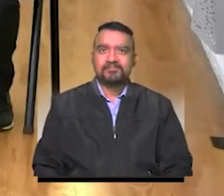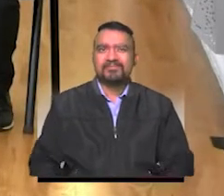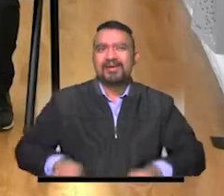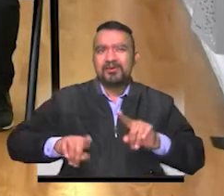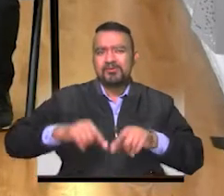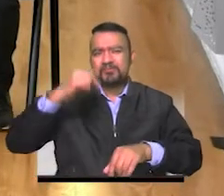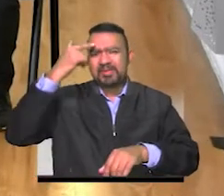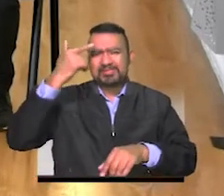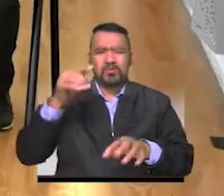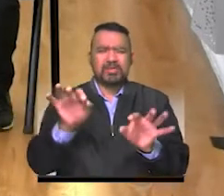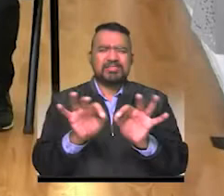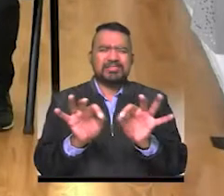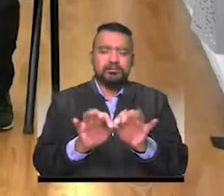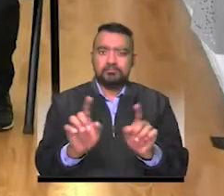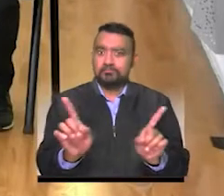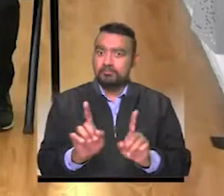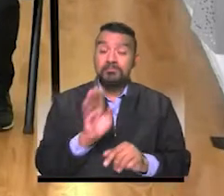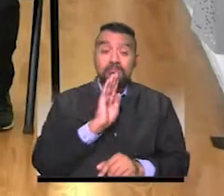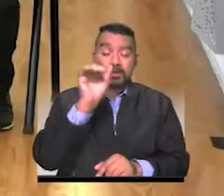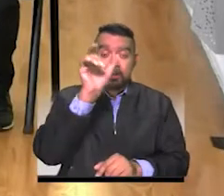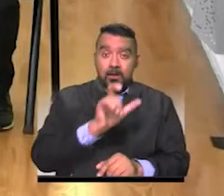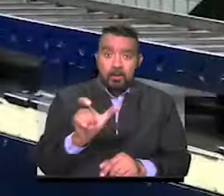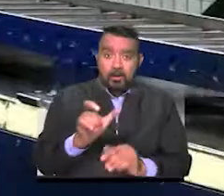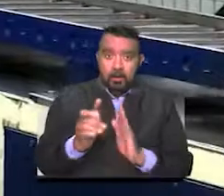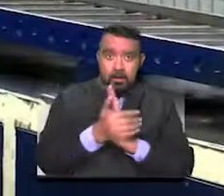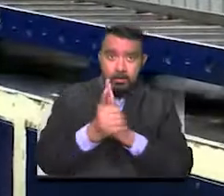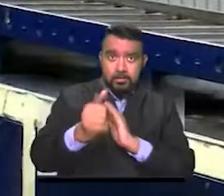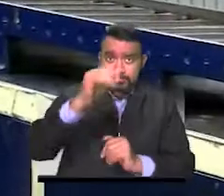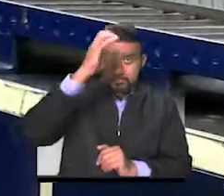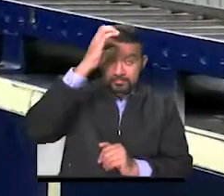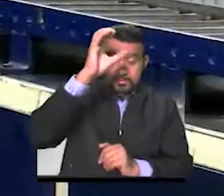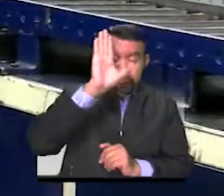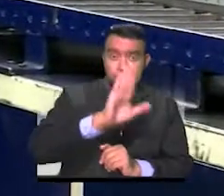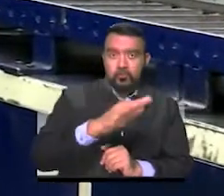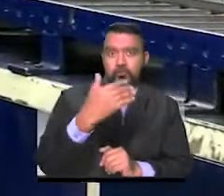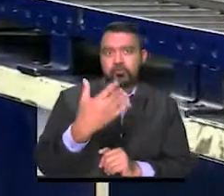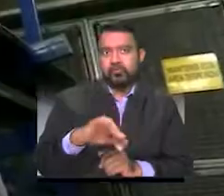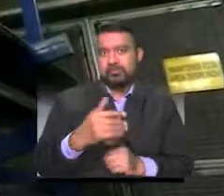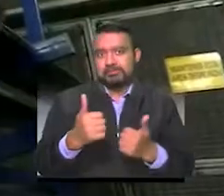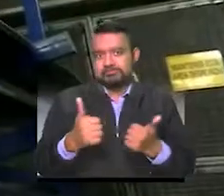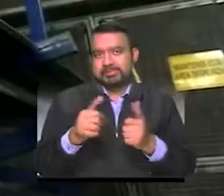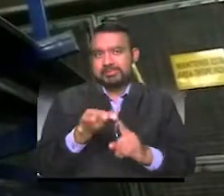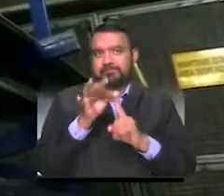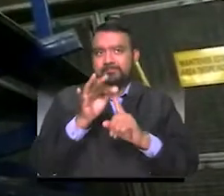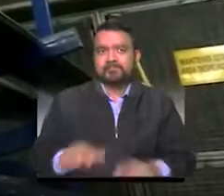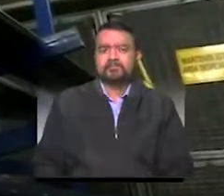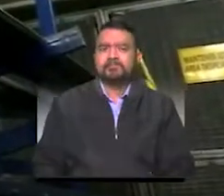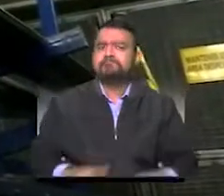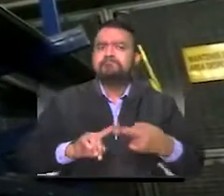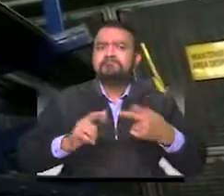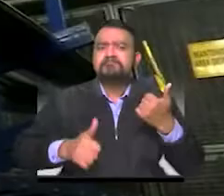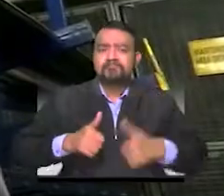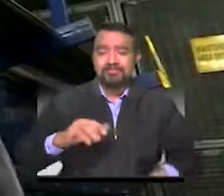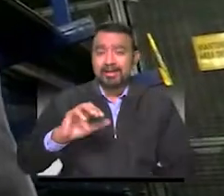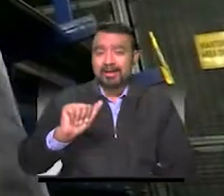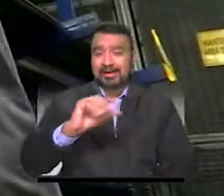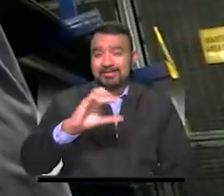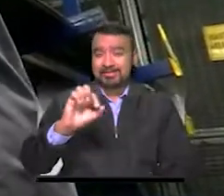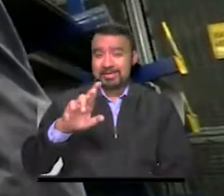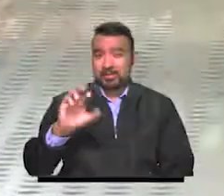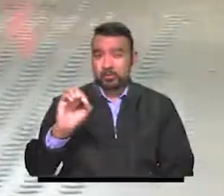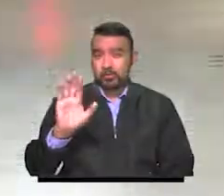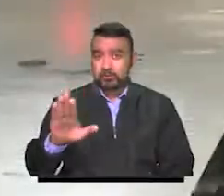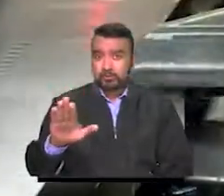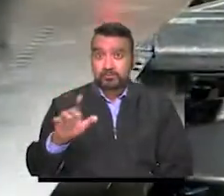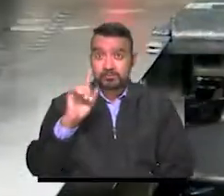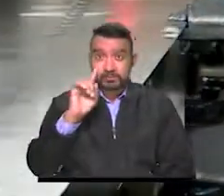mencionarlo, pero el talento que tenemos aquí es lo que marca la diferencia. ¿Qué es, cómo funciona? Nosotros recibimos el acero, lo